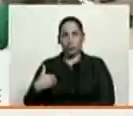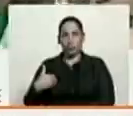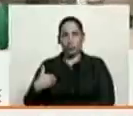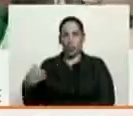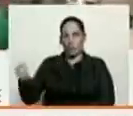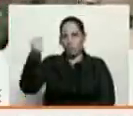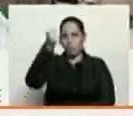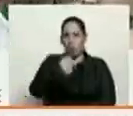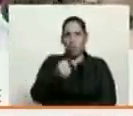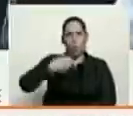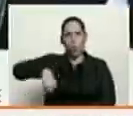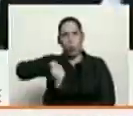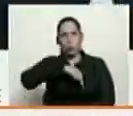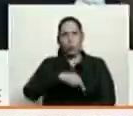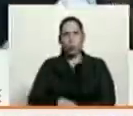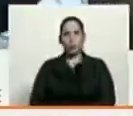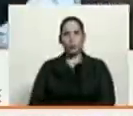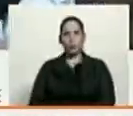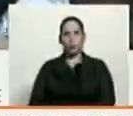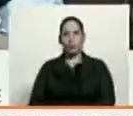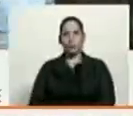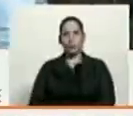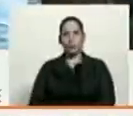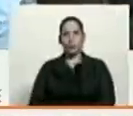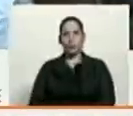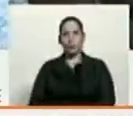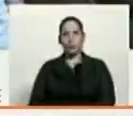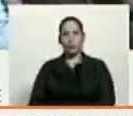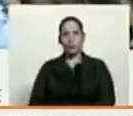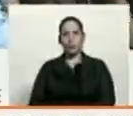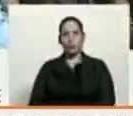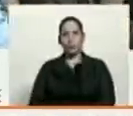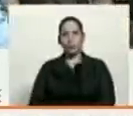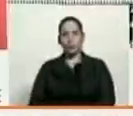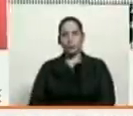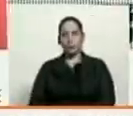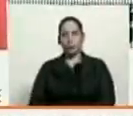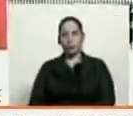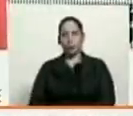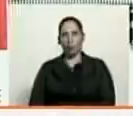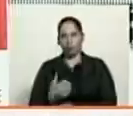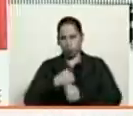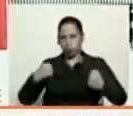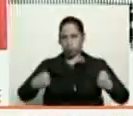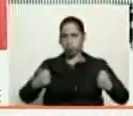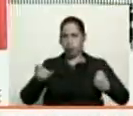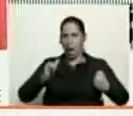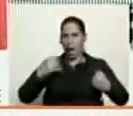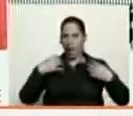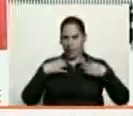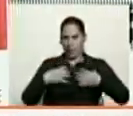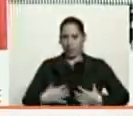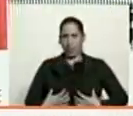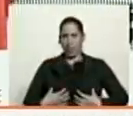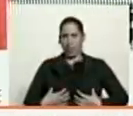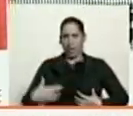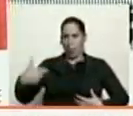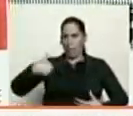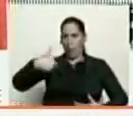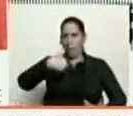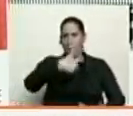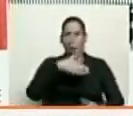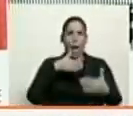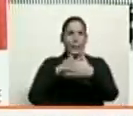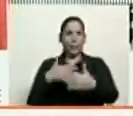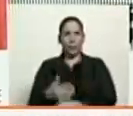imponernos a nosotros. Fidel se abrió la camisa, ¿tiene chaleco? ¿Usted qué tiene chaleco? No, mira, aquí está mi chaleco, y se abrió la camisa